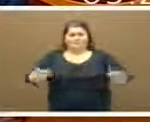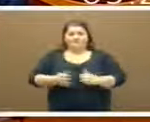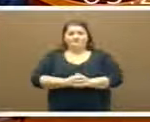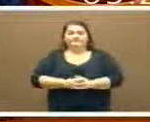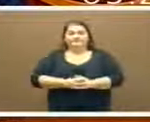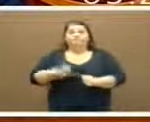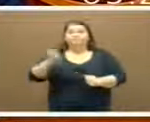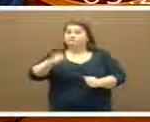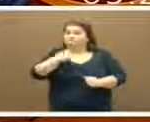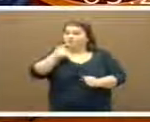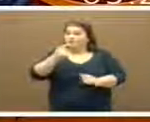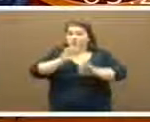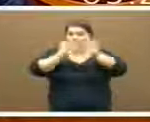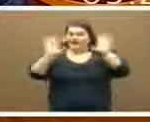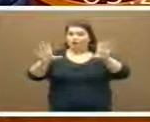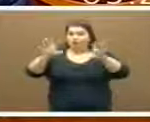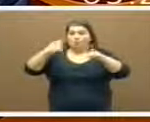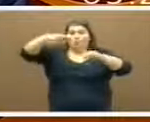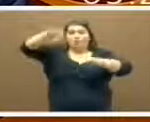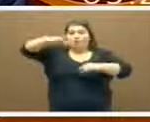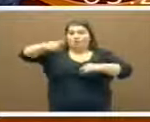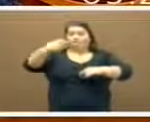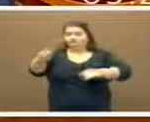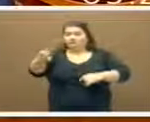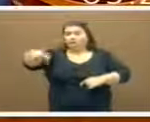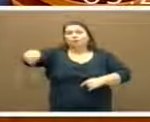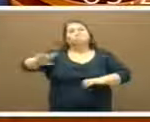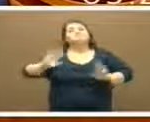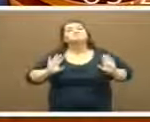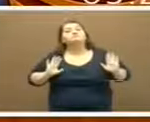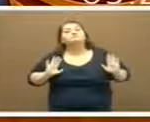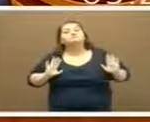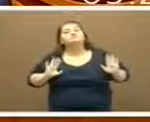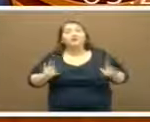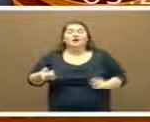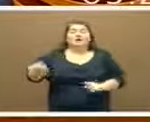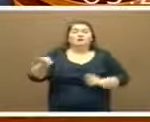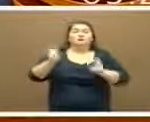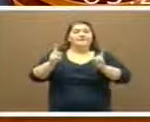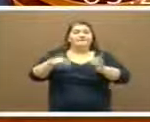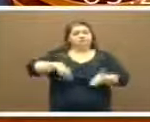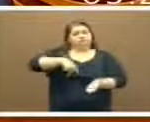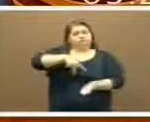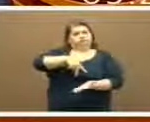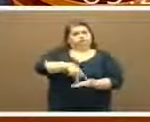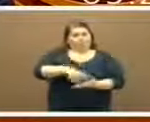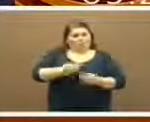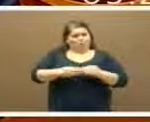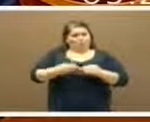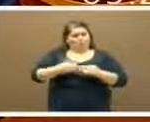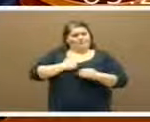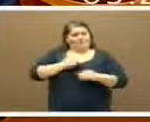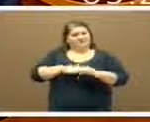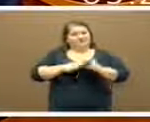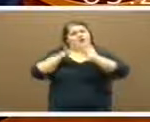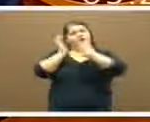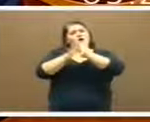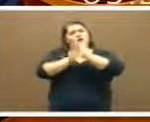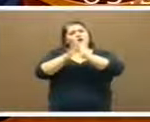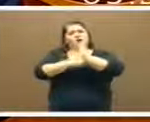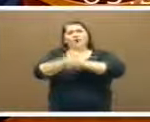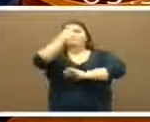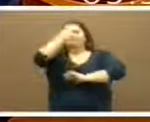Está claro que los únicos que se han enterado son ustedes, los únicos que utilizan la tribuna para menoscabar la imagen